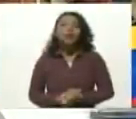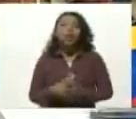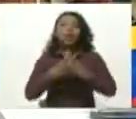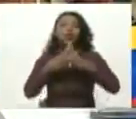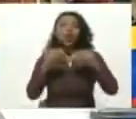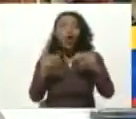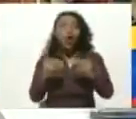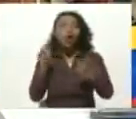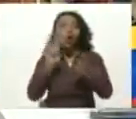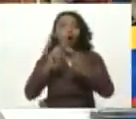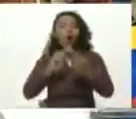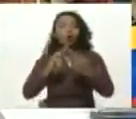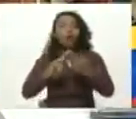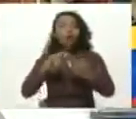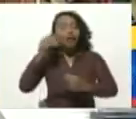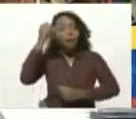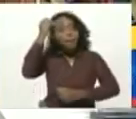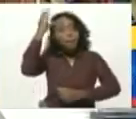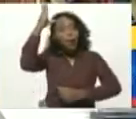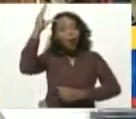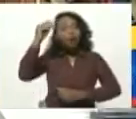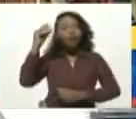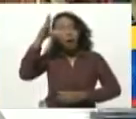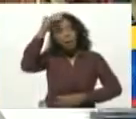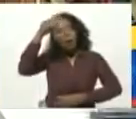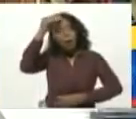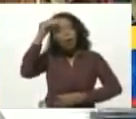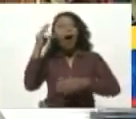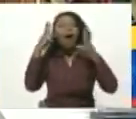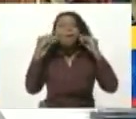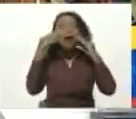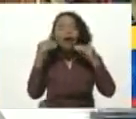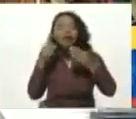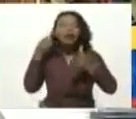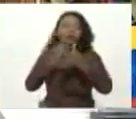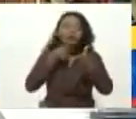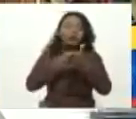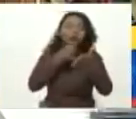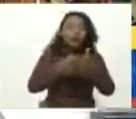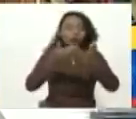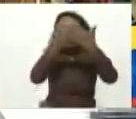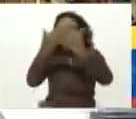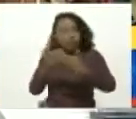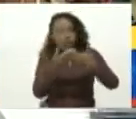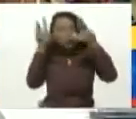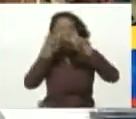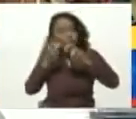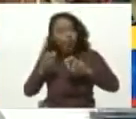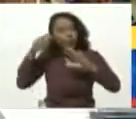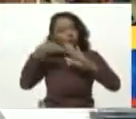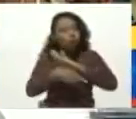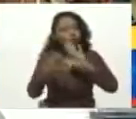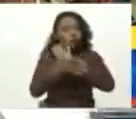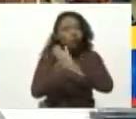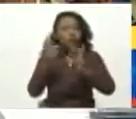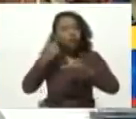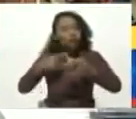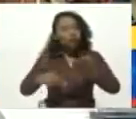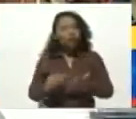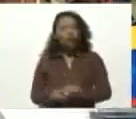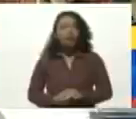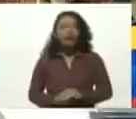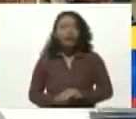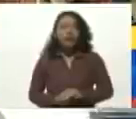todo el conocimiento que ha surgido de la experiencia en la lucha contra el COVID, y además